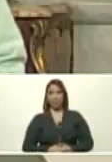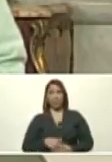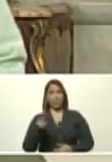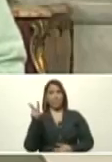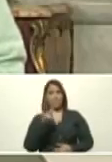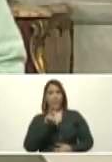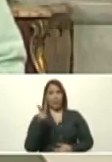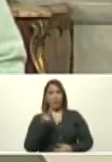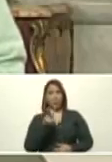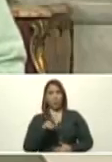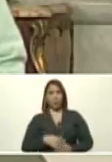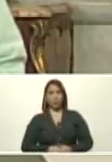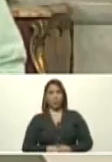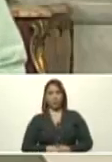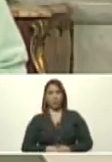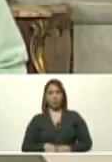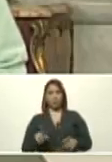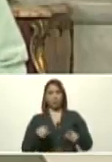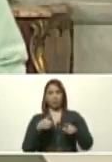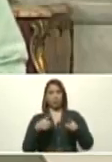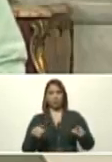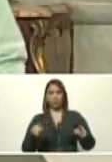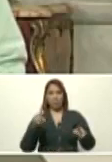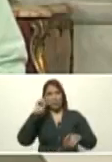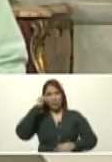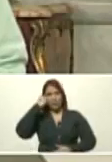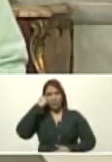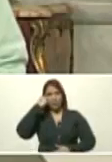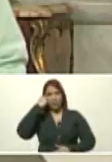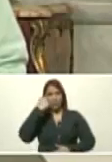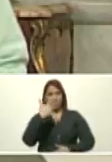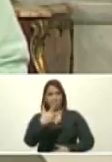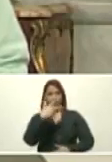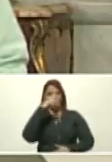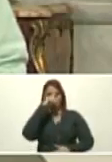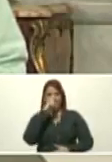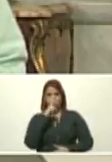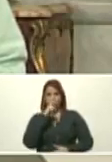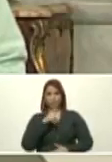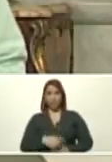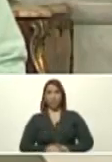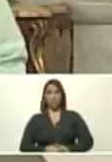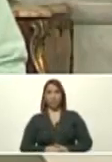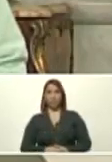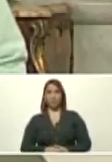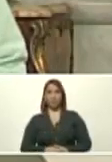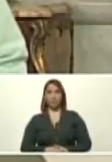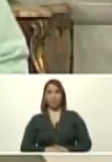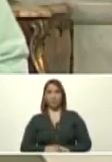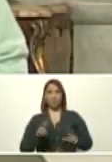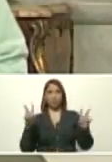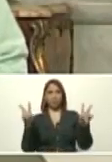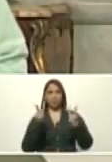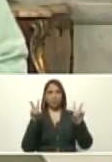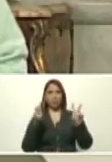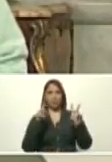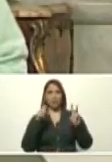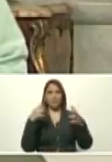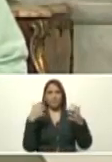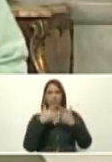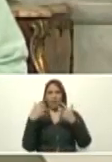Venezuela conmemora y recuerda los 3 años de la victoria de la Batalla